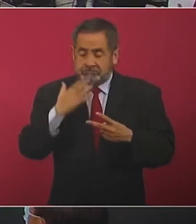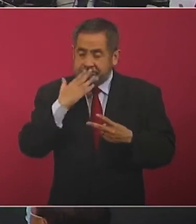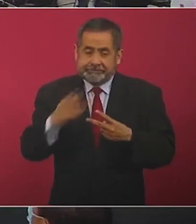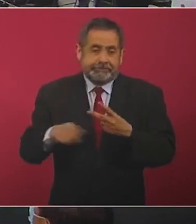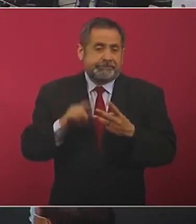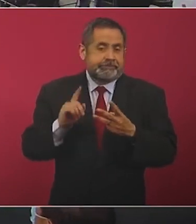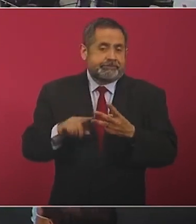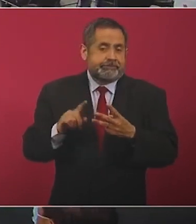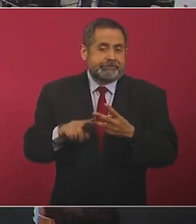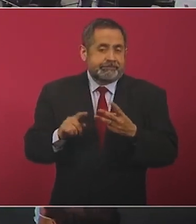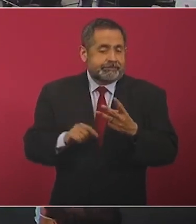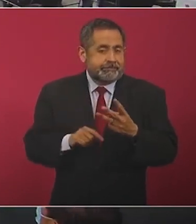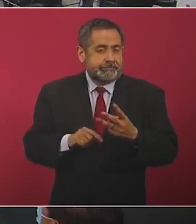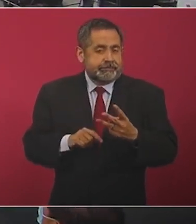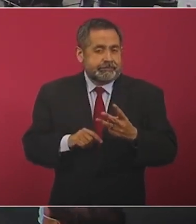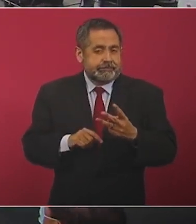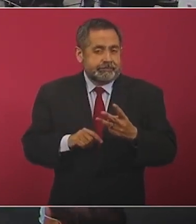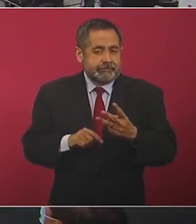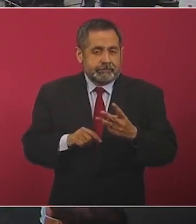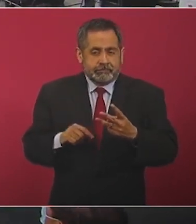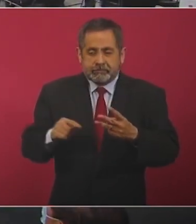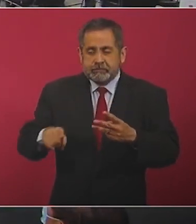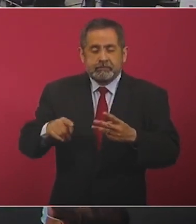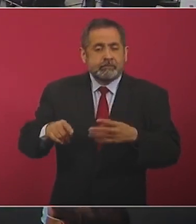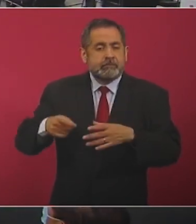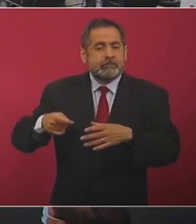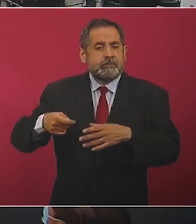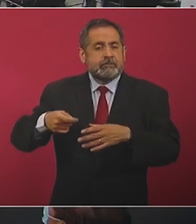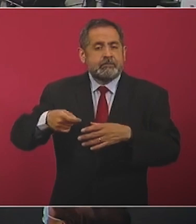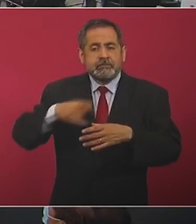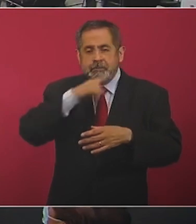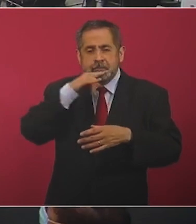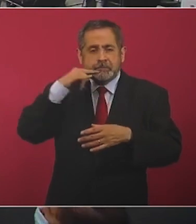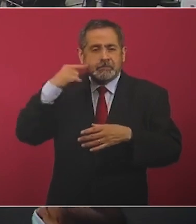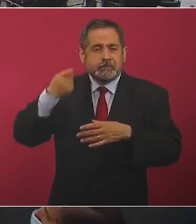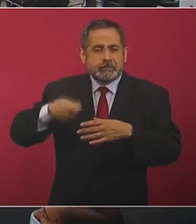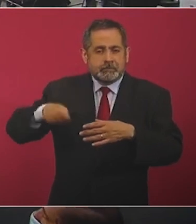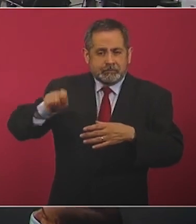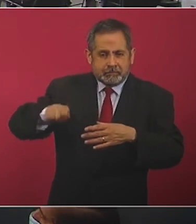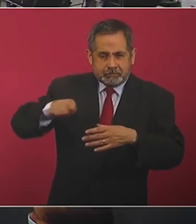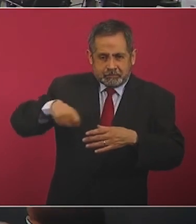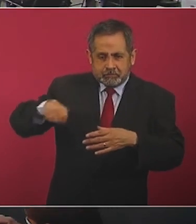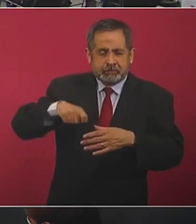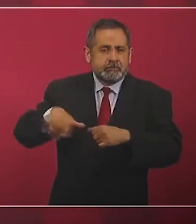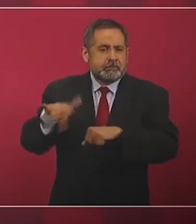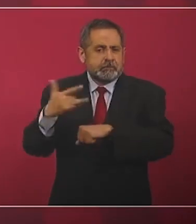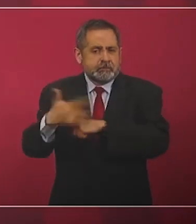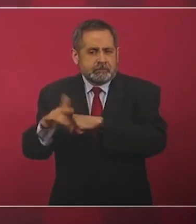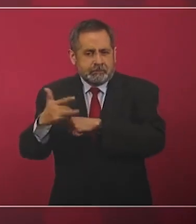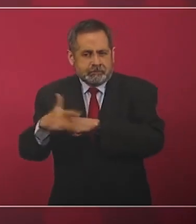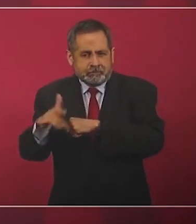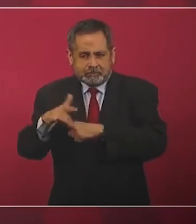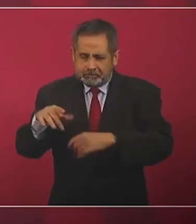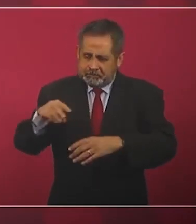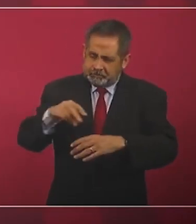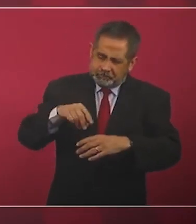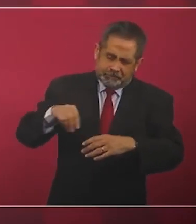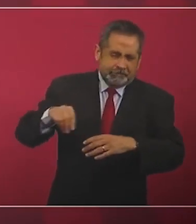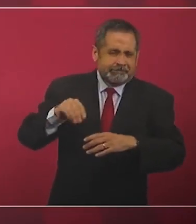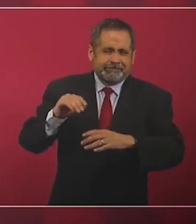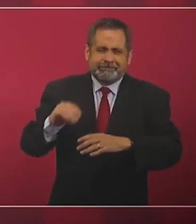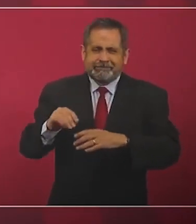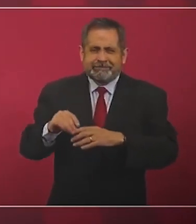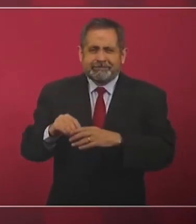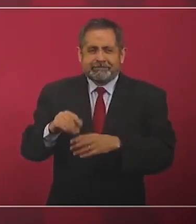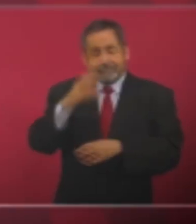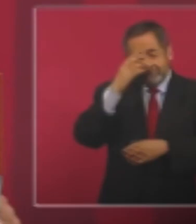Y le ponen salsa y el queso, que también es proteína,